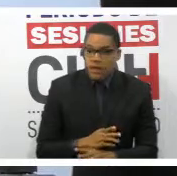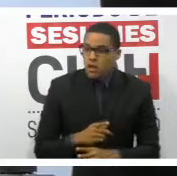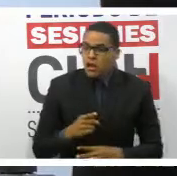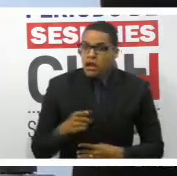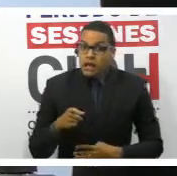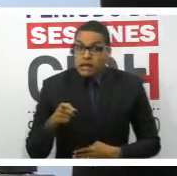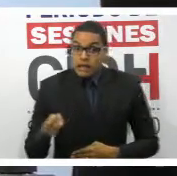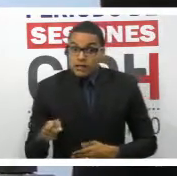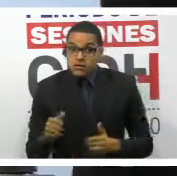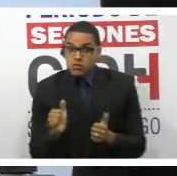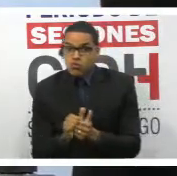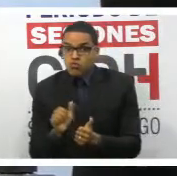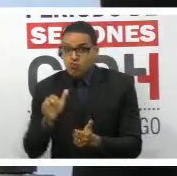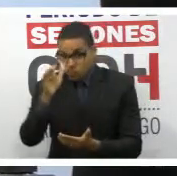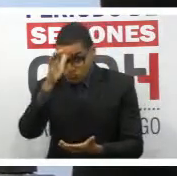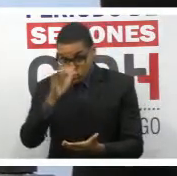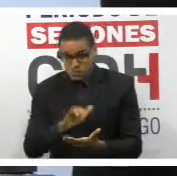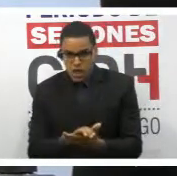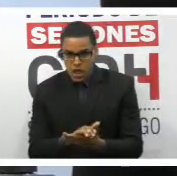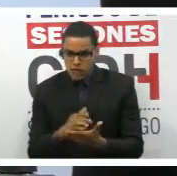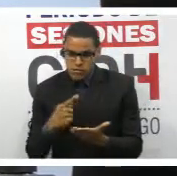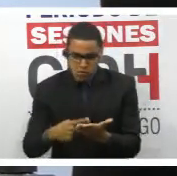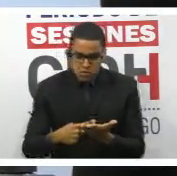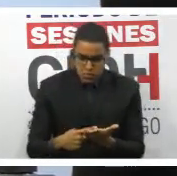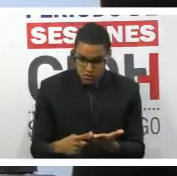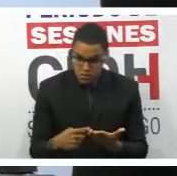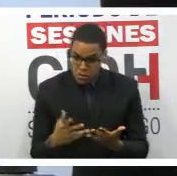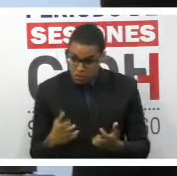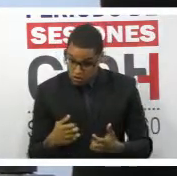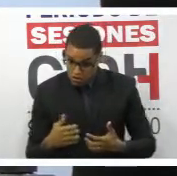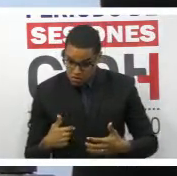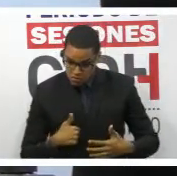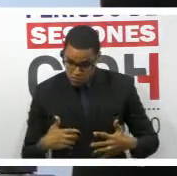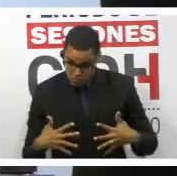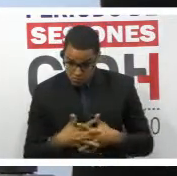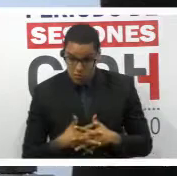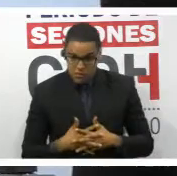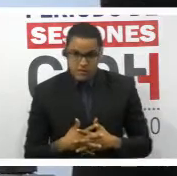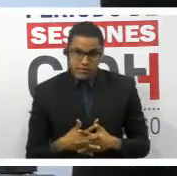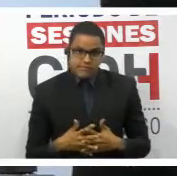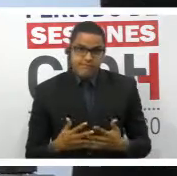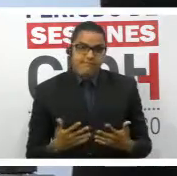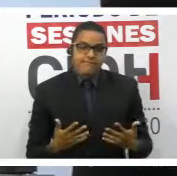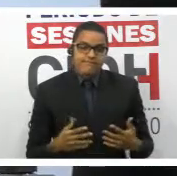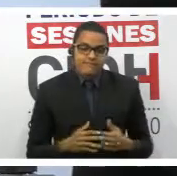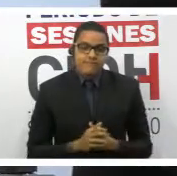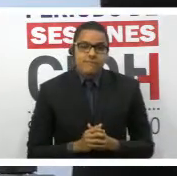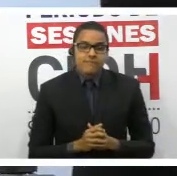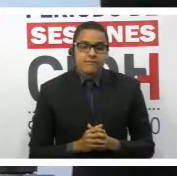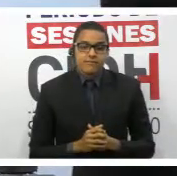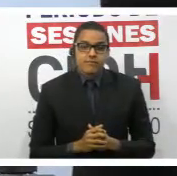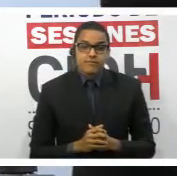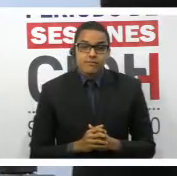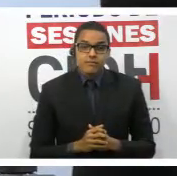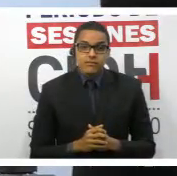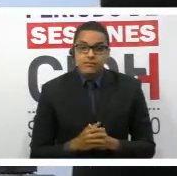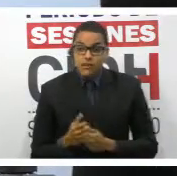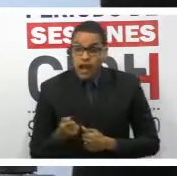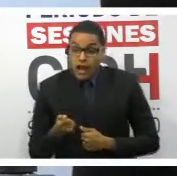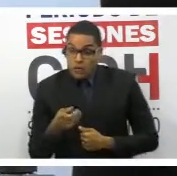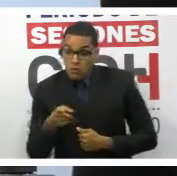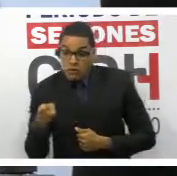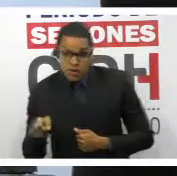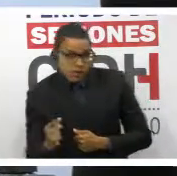y una de ellas refería cómo fue a una consulta psiquiátrica y en la consulta psiquiátrica la psiquiatra la